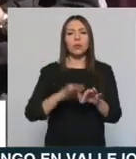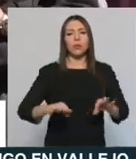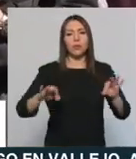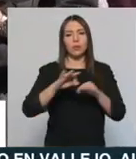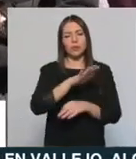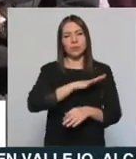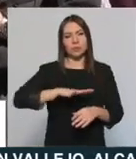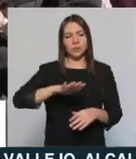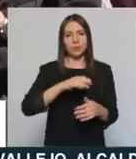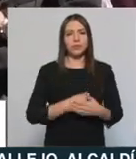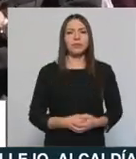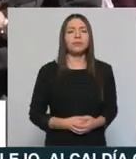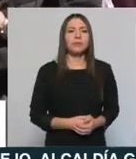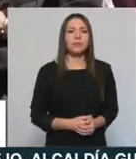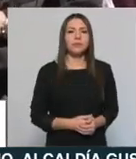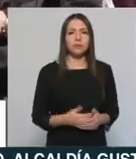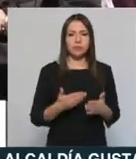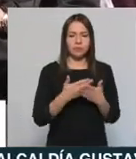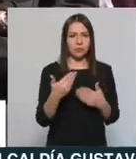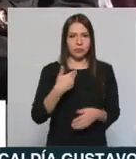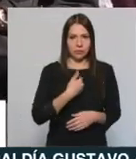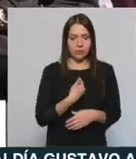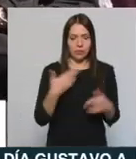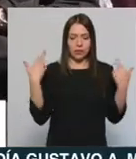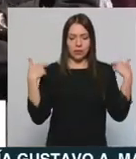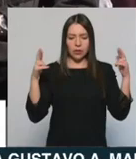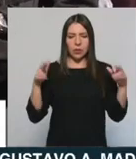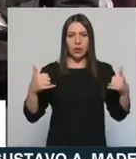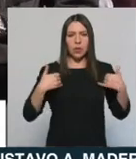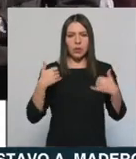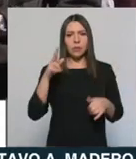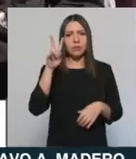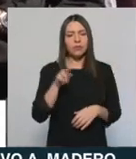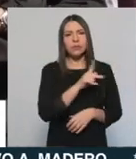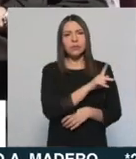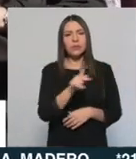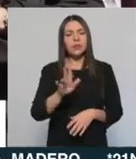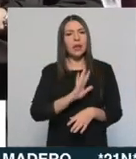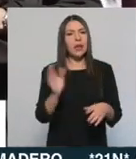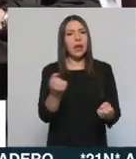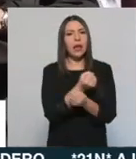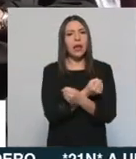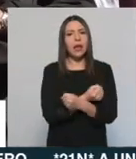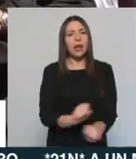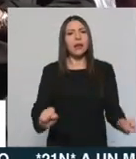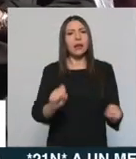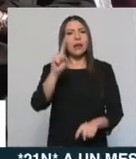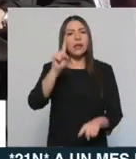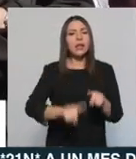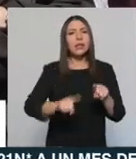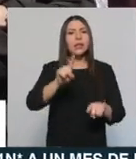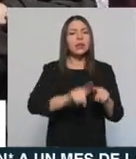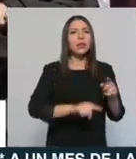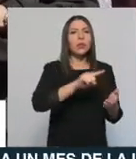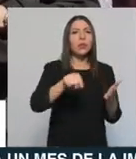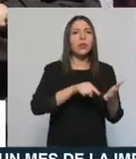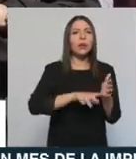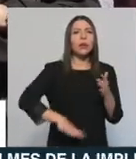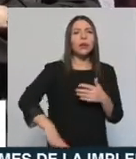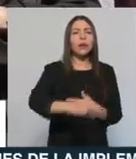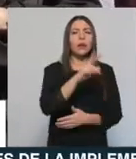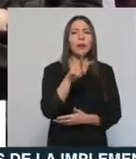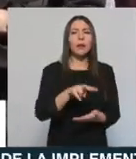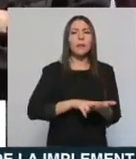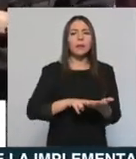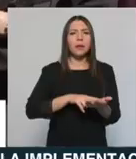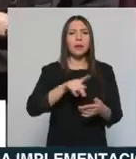a decirles que estamos hartos de que nos quiten nuestros espacios verdes, porque los ambiciosos ya son gente grande y quiero que